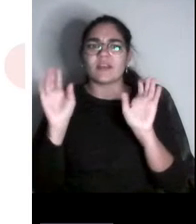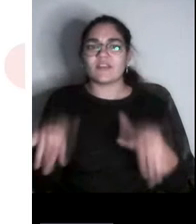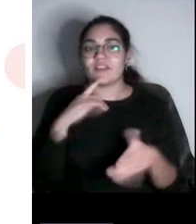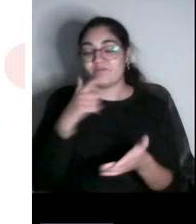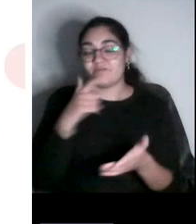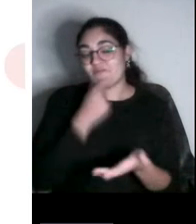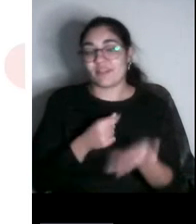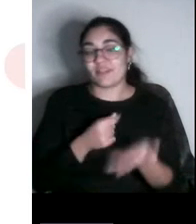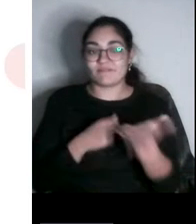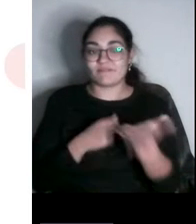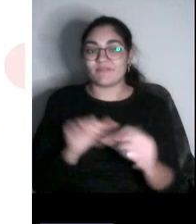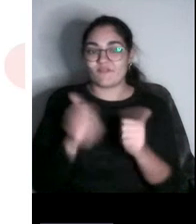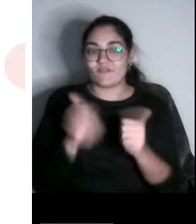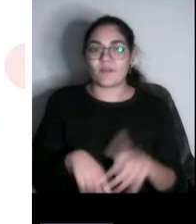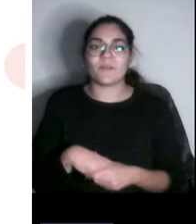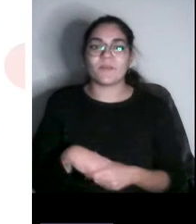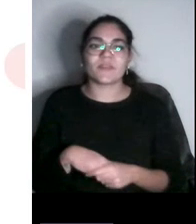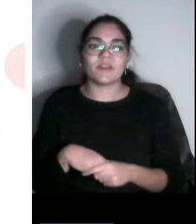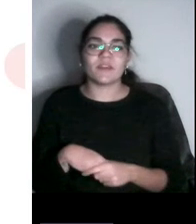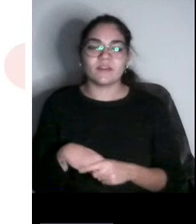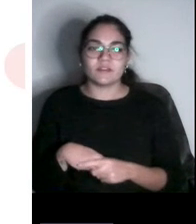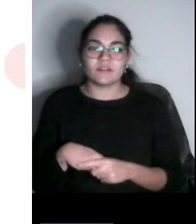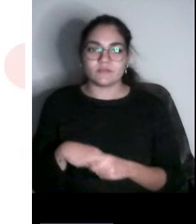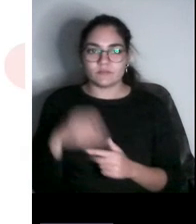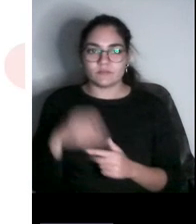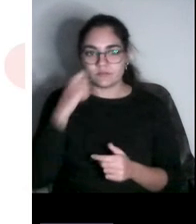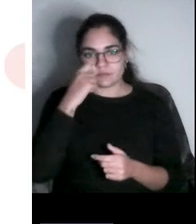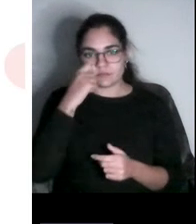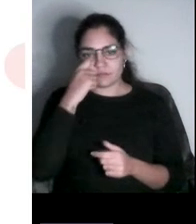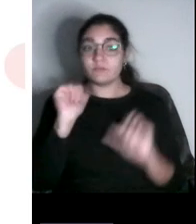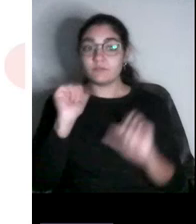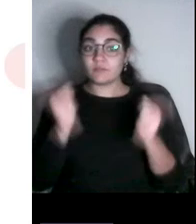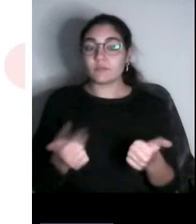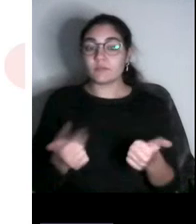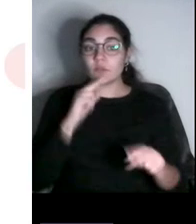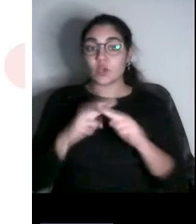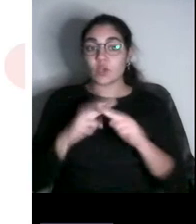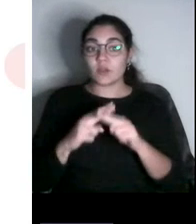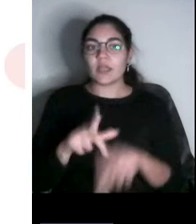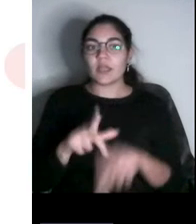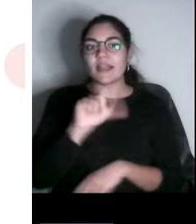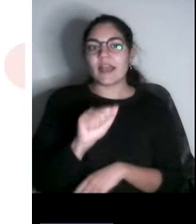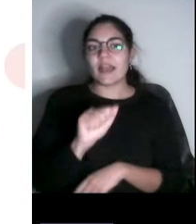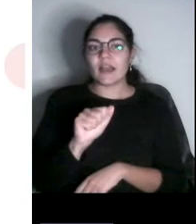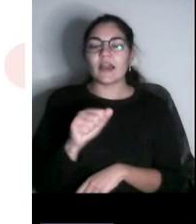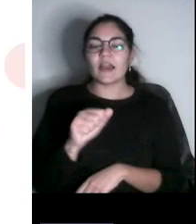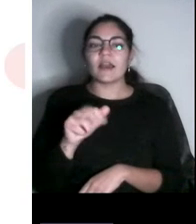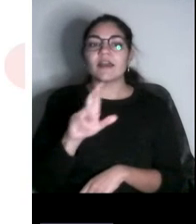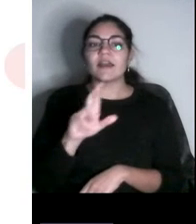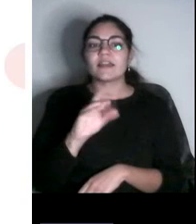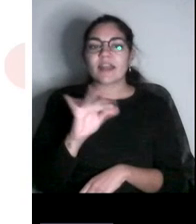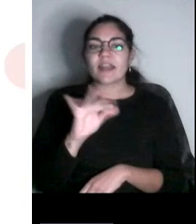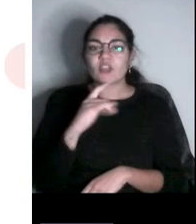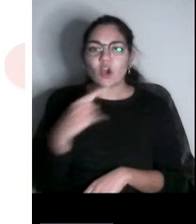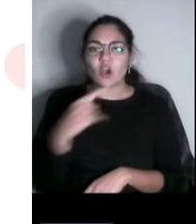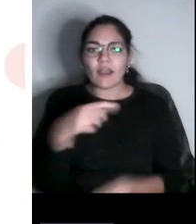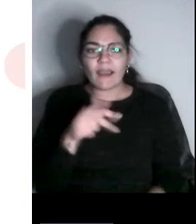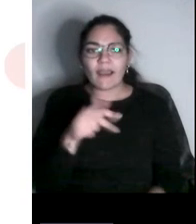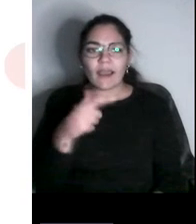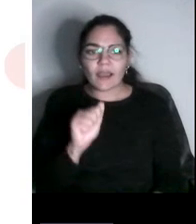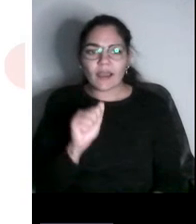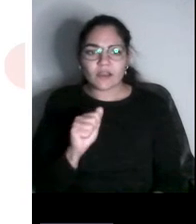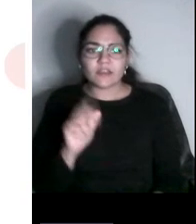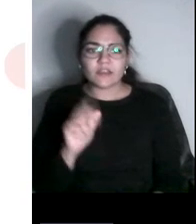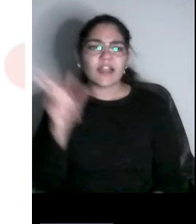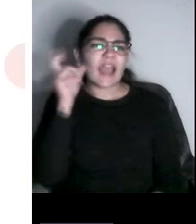freno empezamos muy diciente porque el proyecto se llama radio nada llevada a la escucha desatada